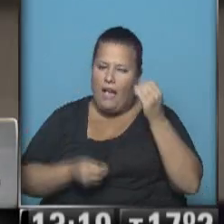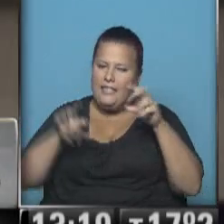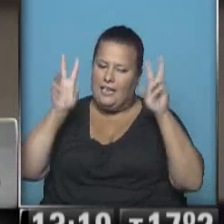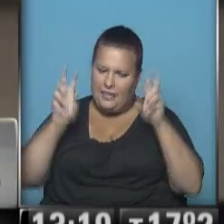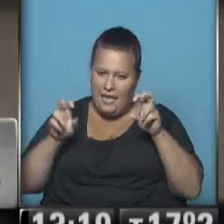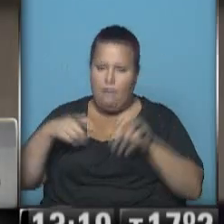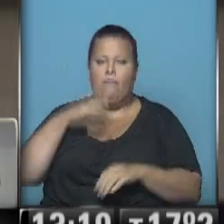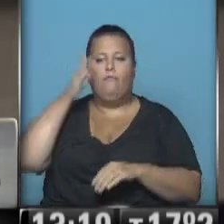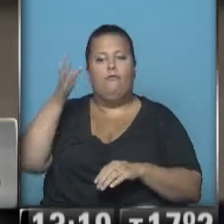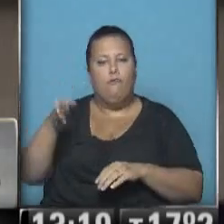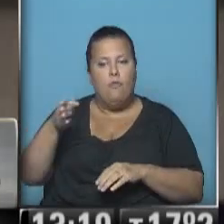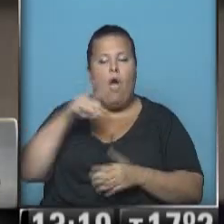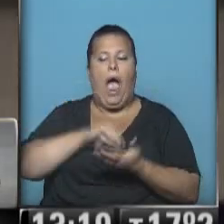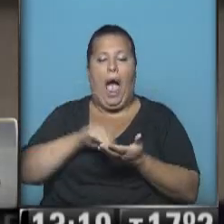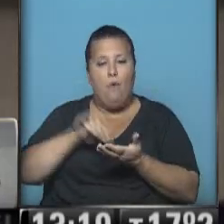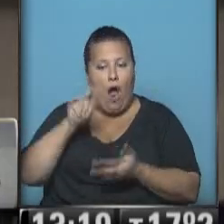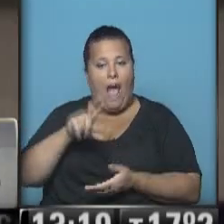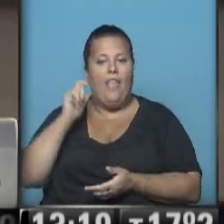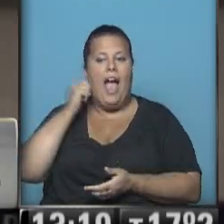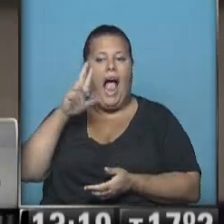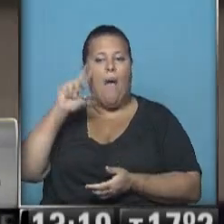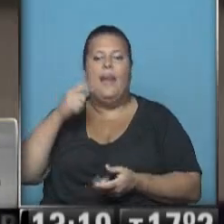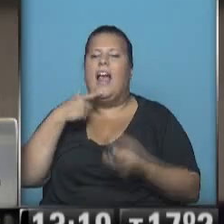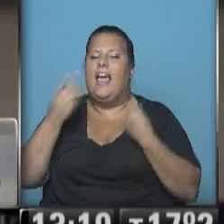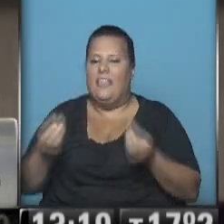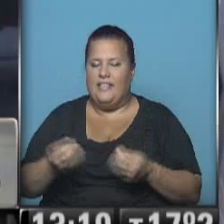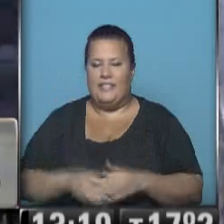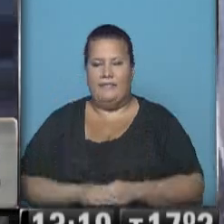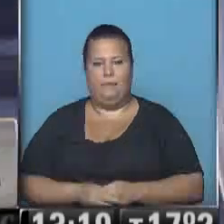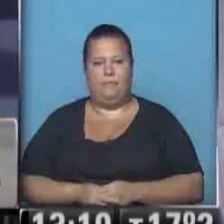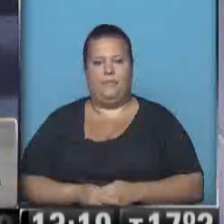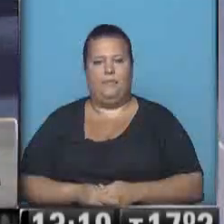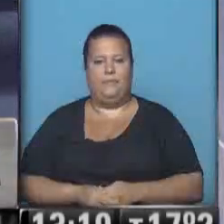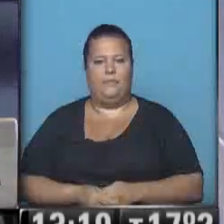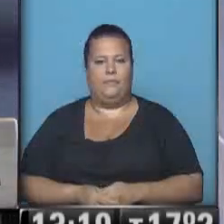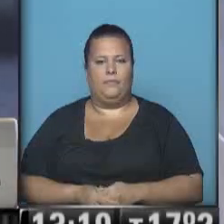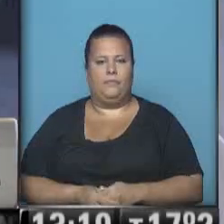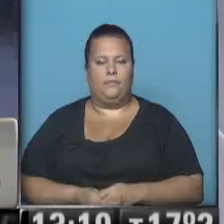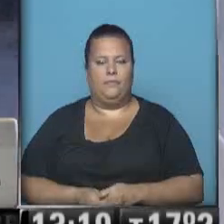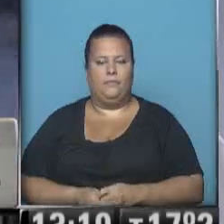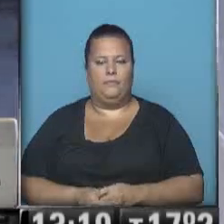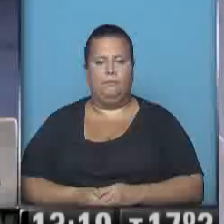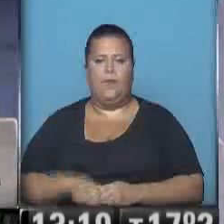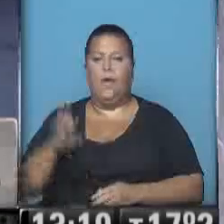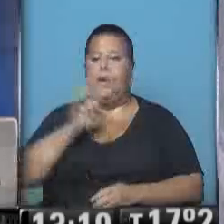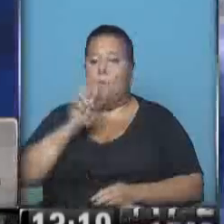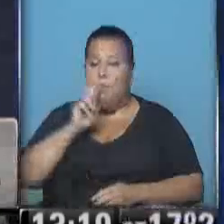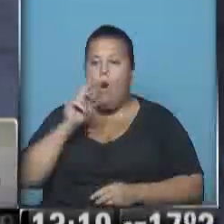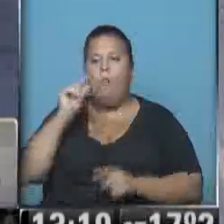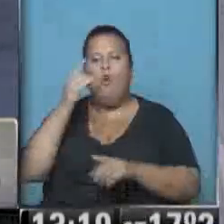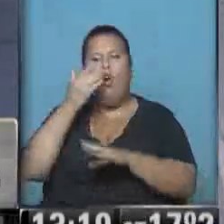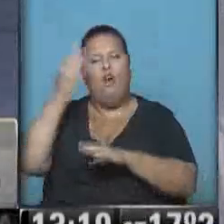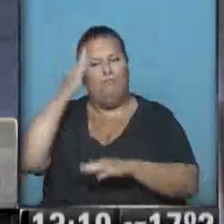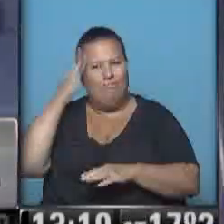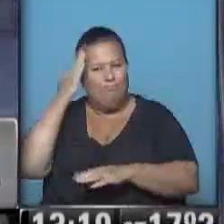causa estuvimos con su abogada Gabriela K vemos qué nos decía es una joven con un leve retraso